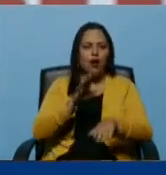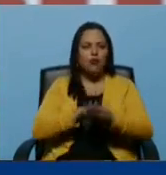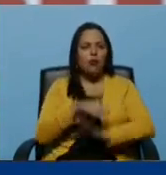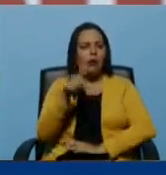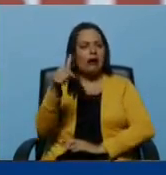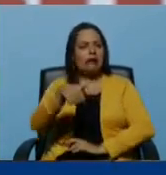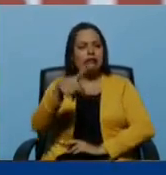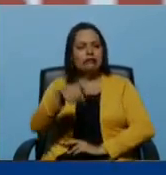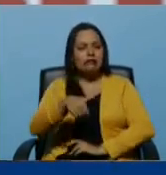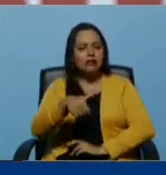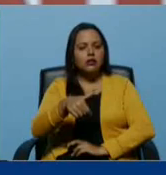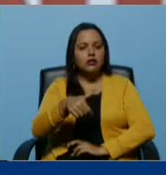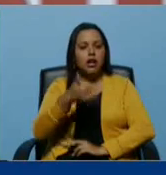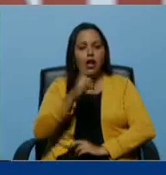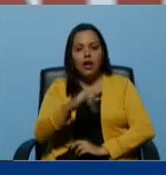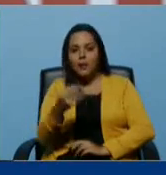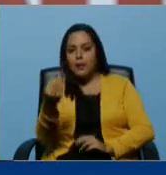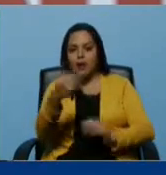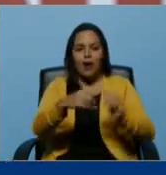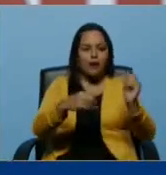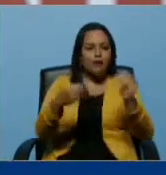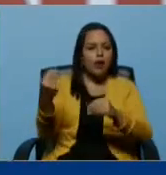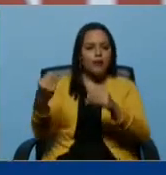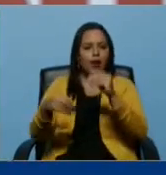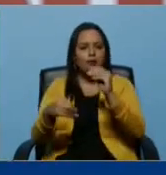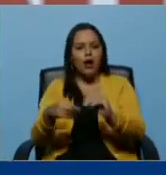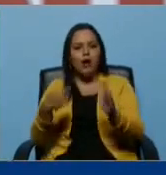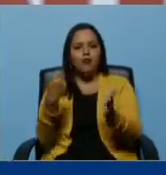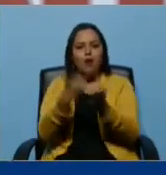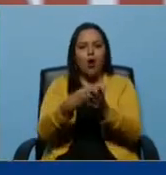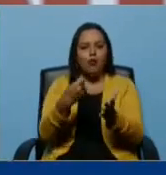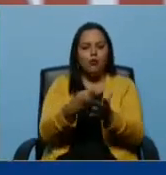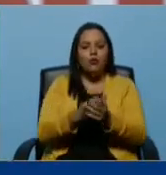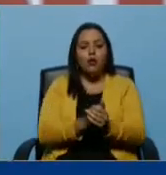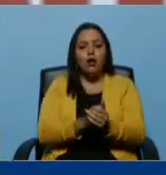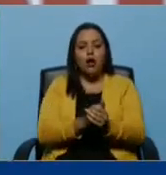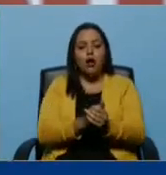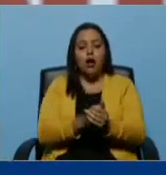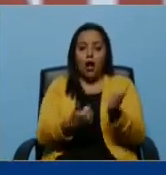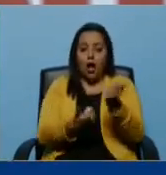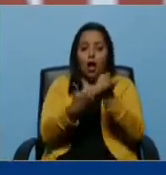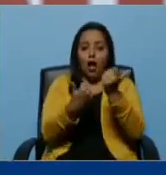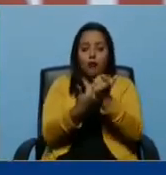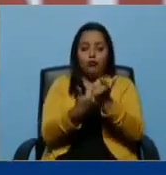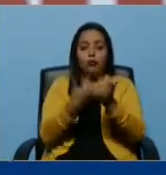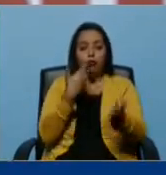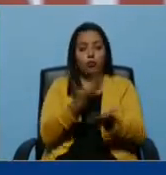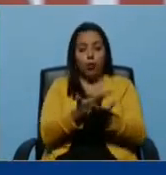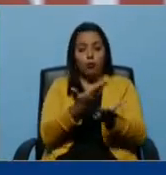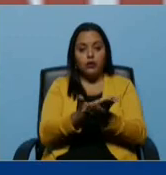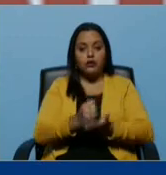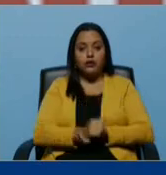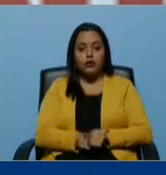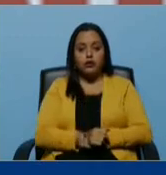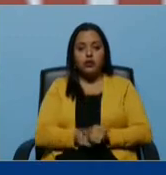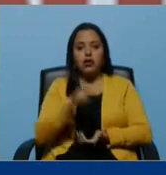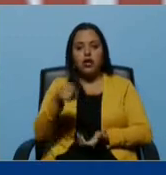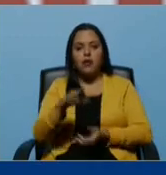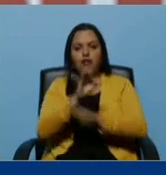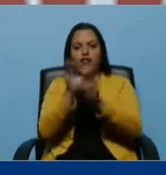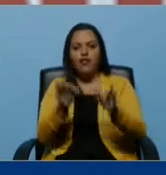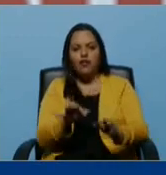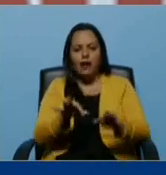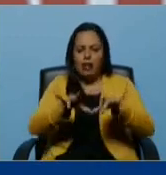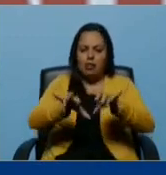venido enriqueciendo la propuesta, presidente, pero ahí entra entonces las formas de ciberfascismo,